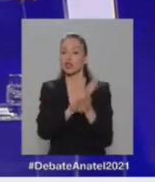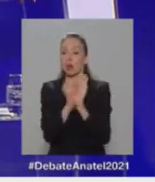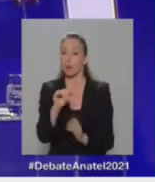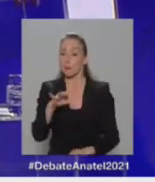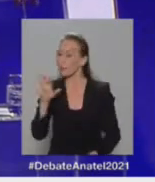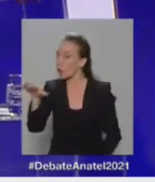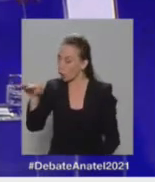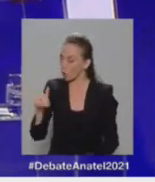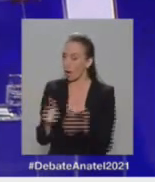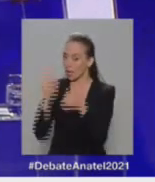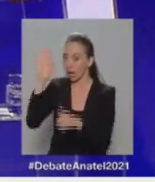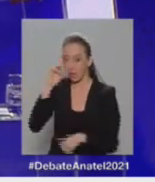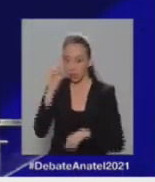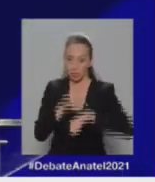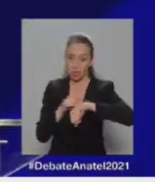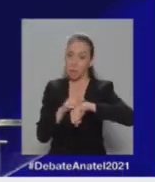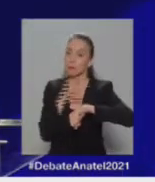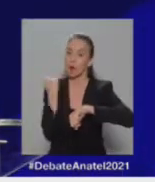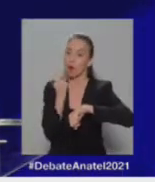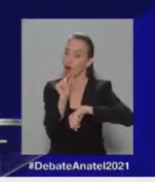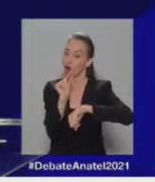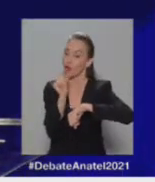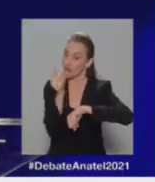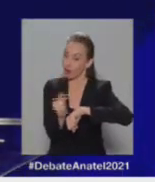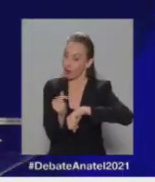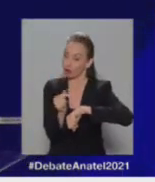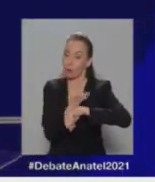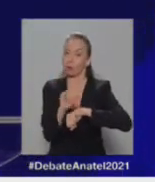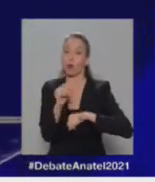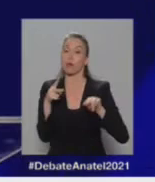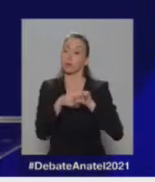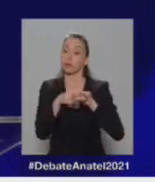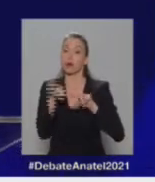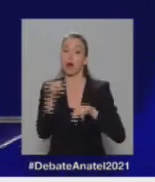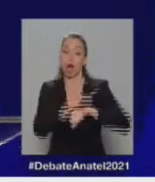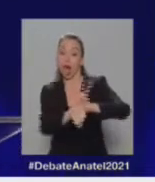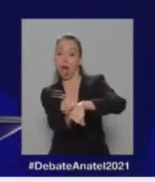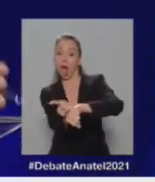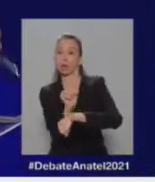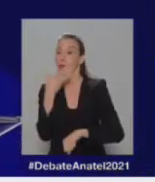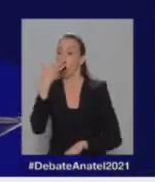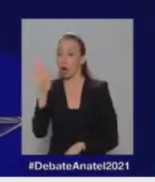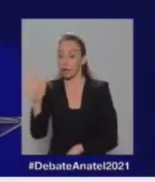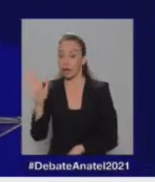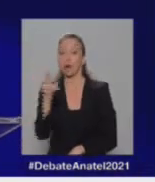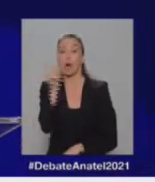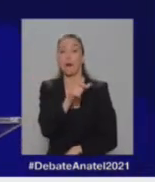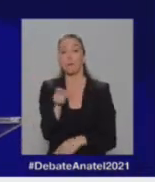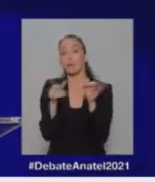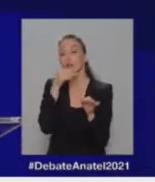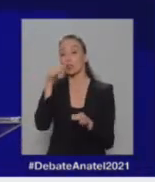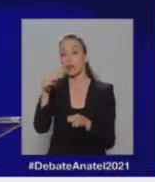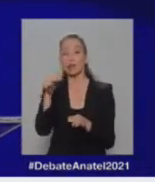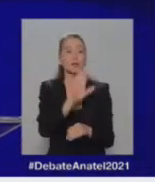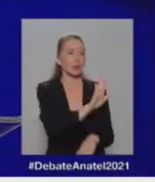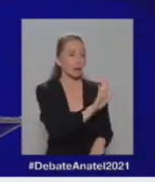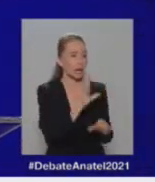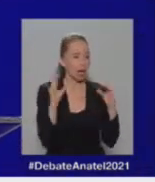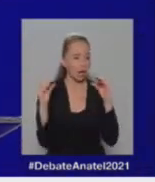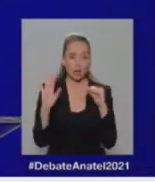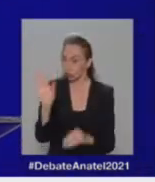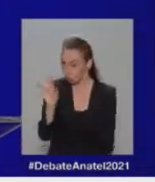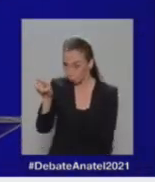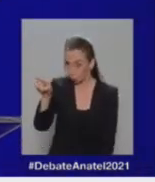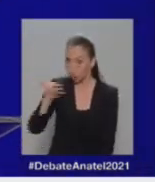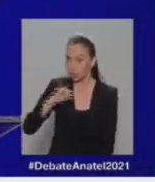distinto en función de un bien común. También dijo Boric acerca de la estabilidad: tengo absolutamente claro de que la estabilidad